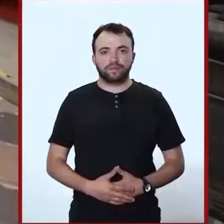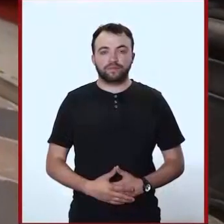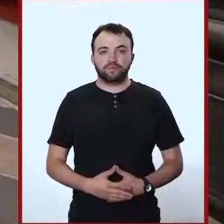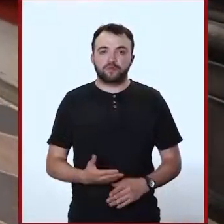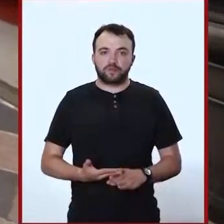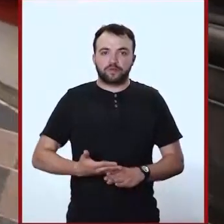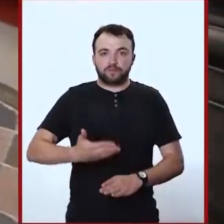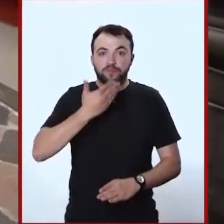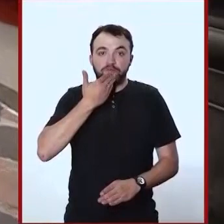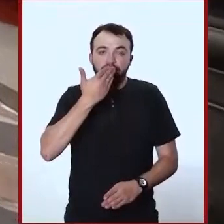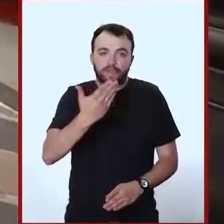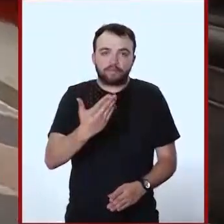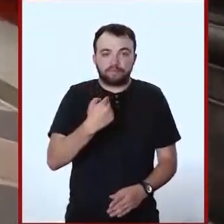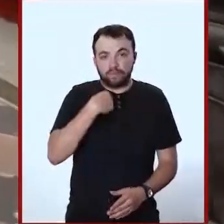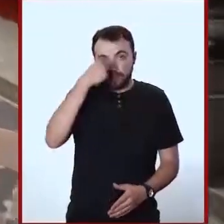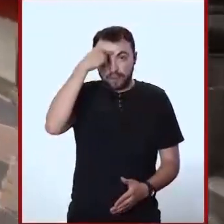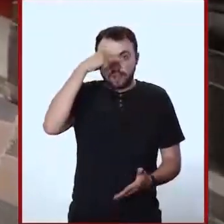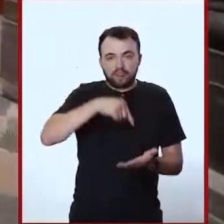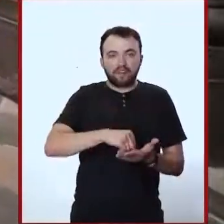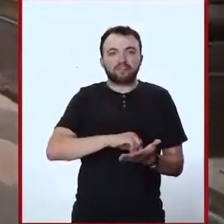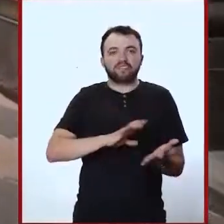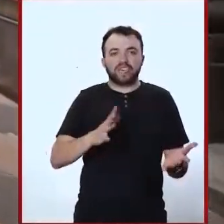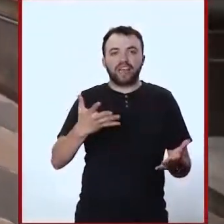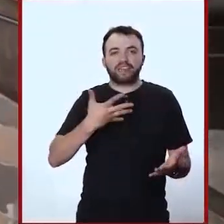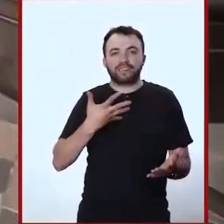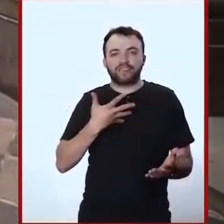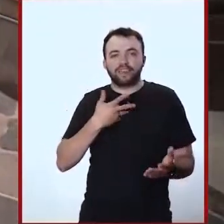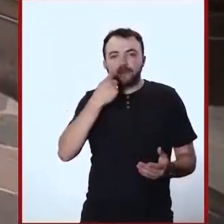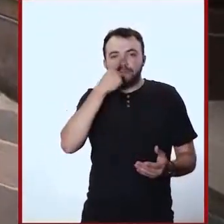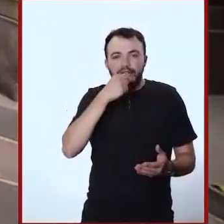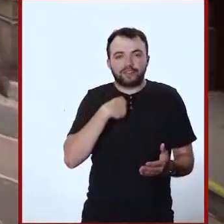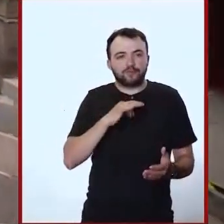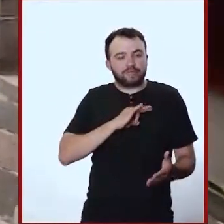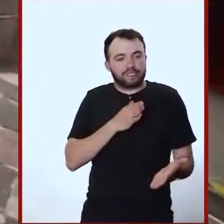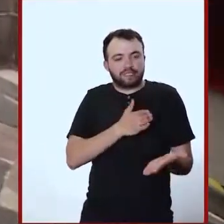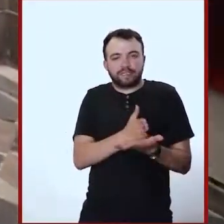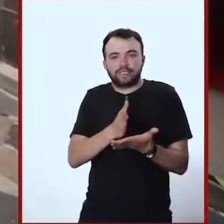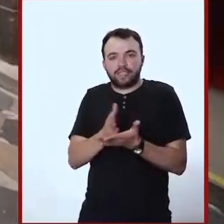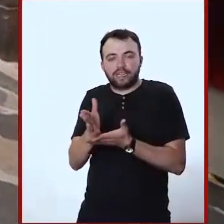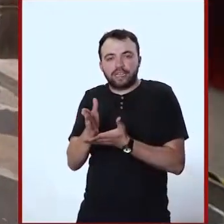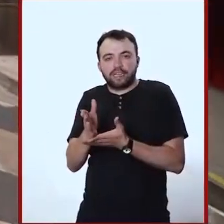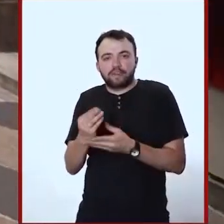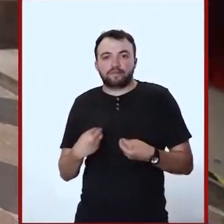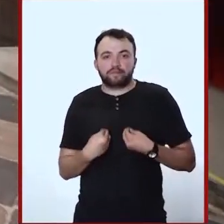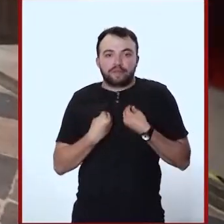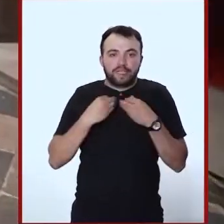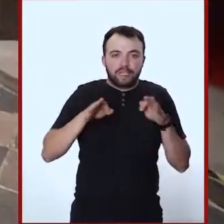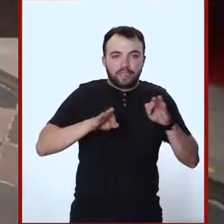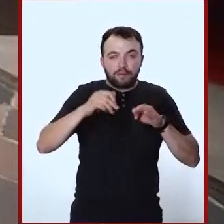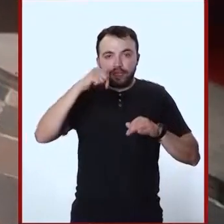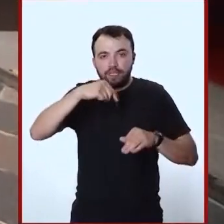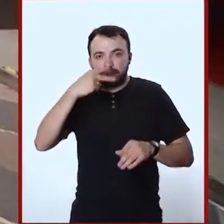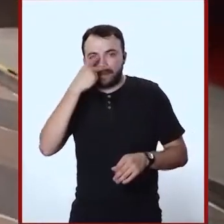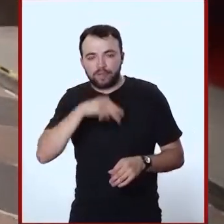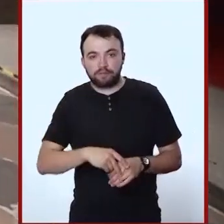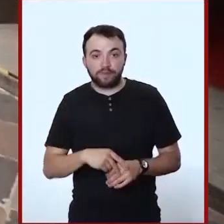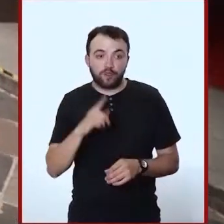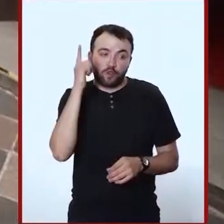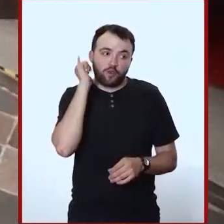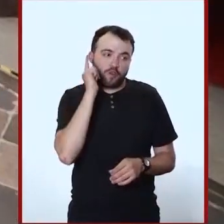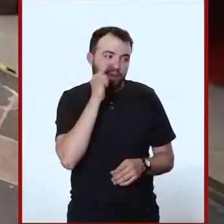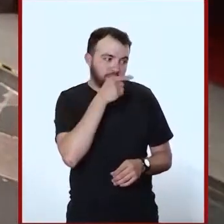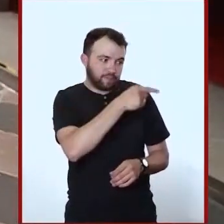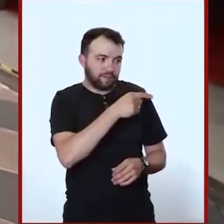Muy bien, pues creo que tenemos todas las herramientas para incursionar de la mejor manera posible en la vida laboral en México. Ojalá que tu